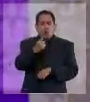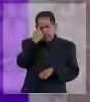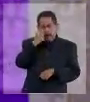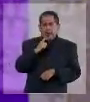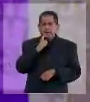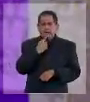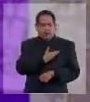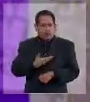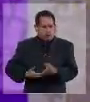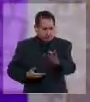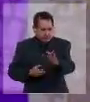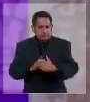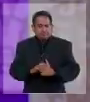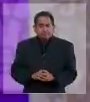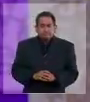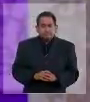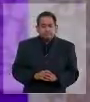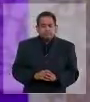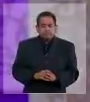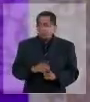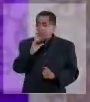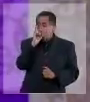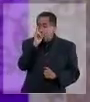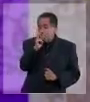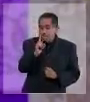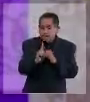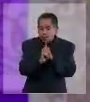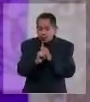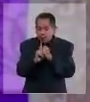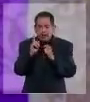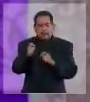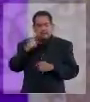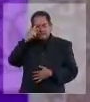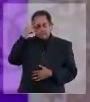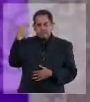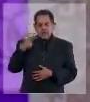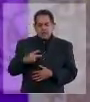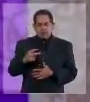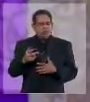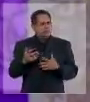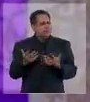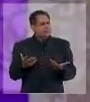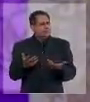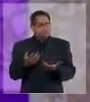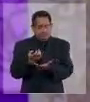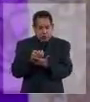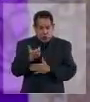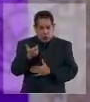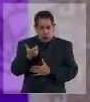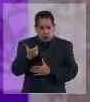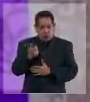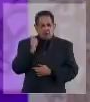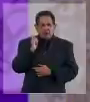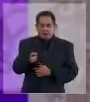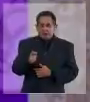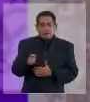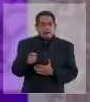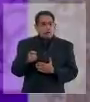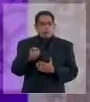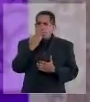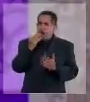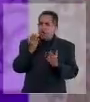López Obrador. Sí, el problema de México en lo económico tiene que ver con la falta de